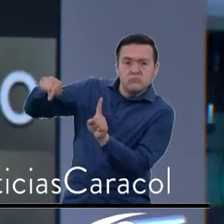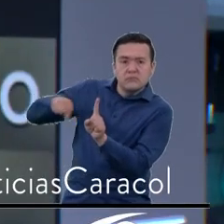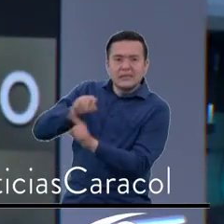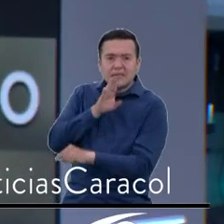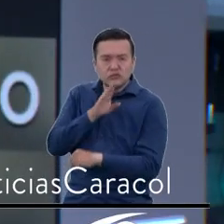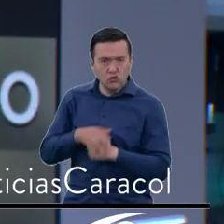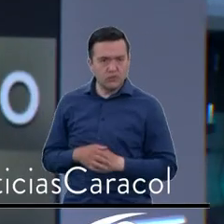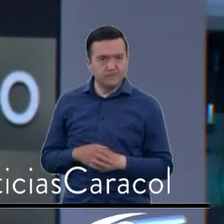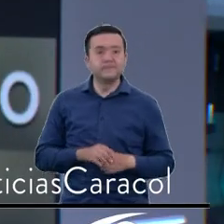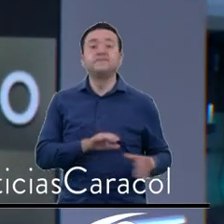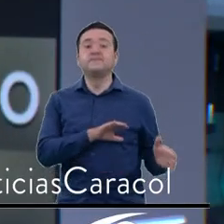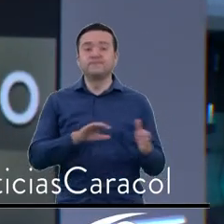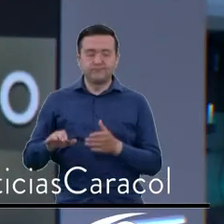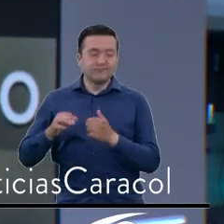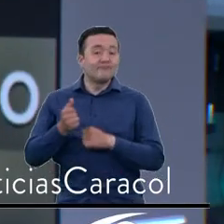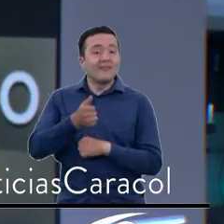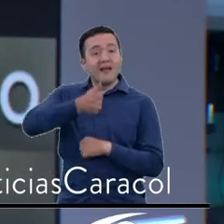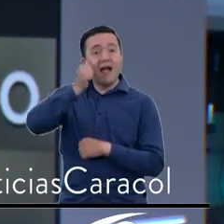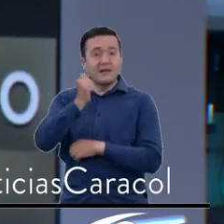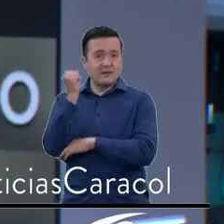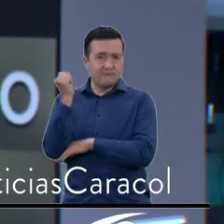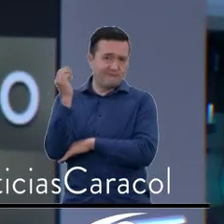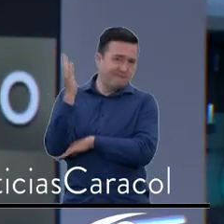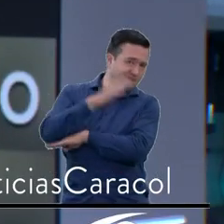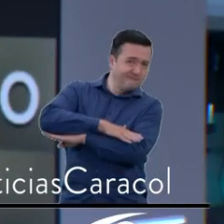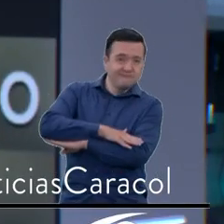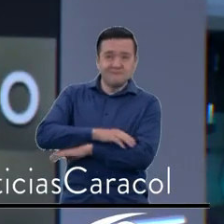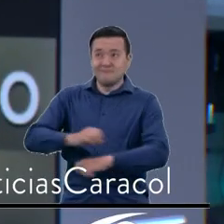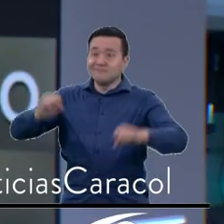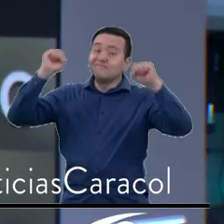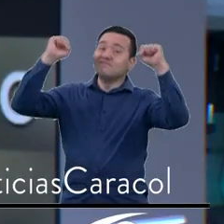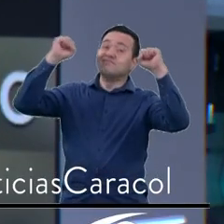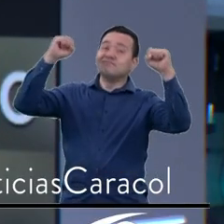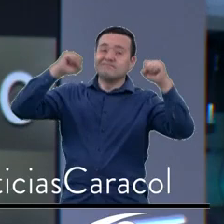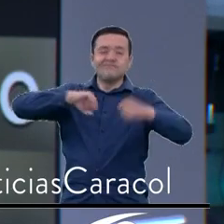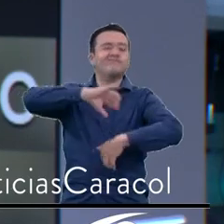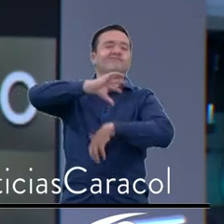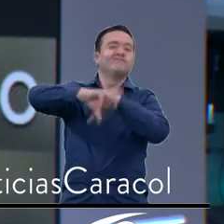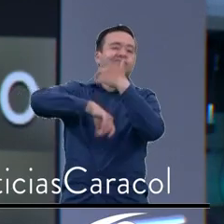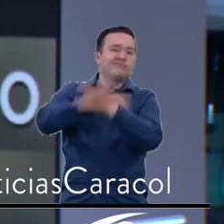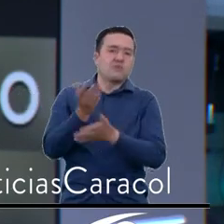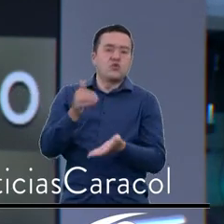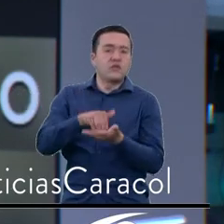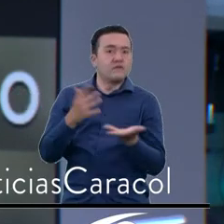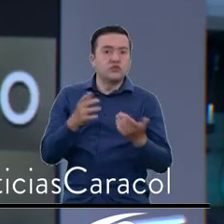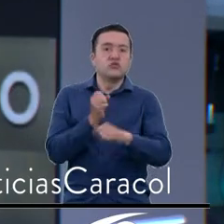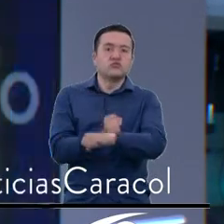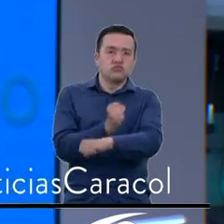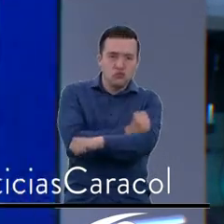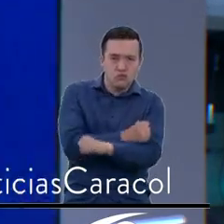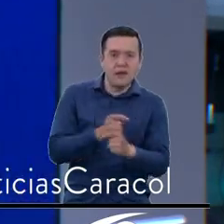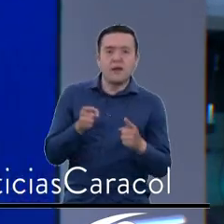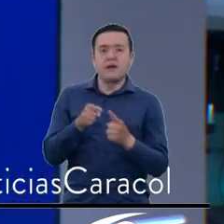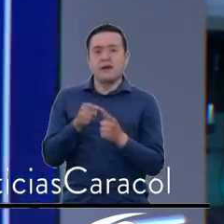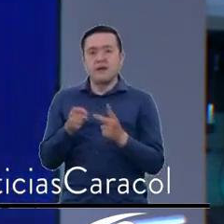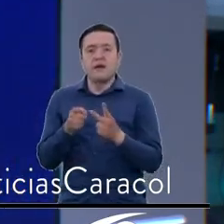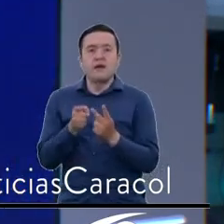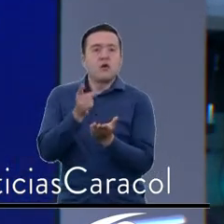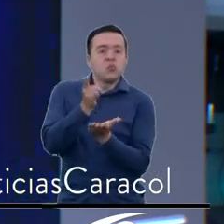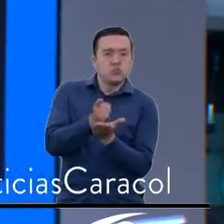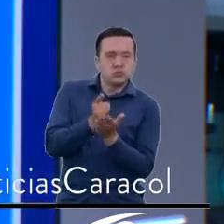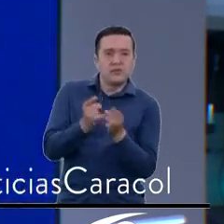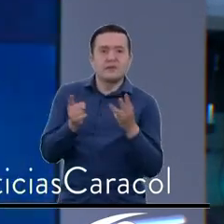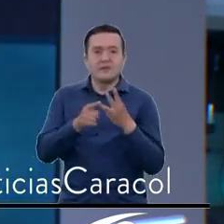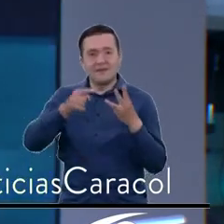Y una nueva jornada de protestas en Bogotá terminó en disturbios. En las localidades de Suba, Usme y Kennedy se presentaron enfrentamientos entre